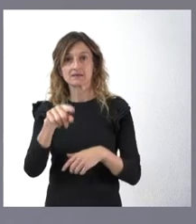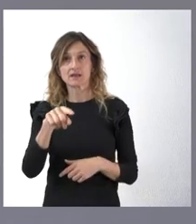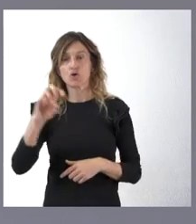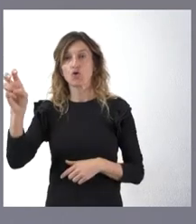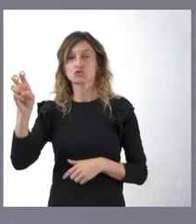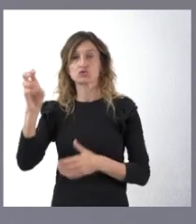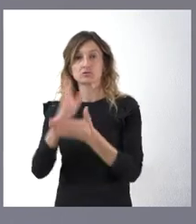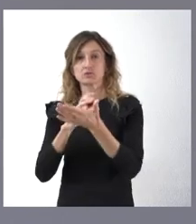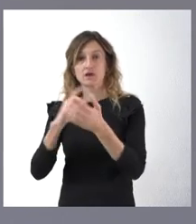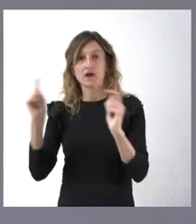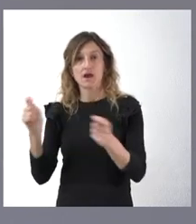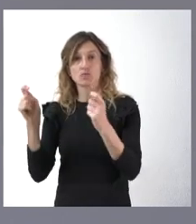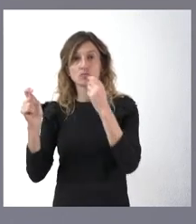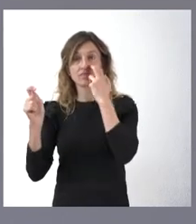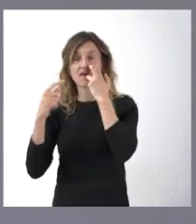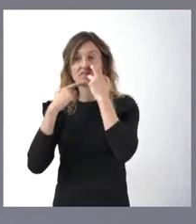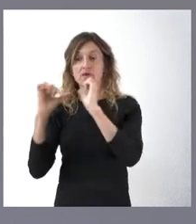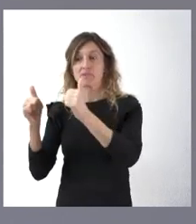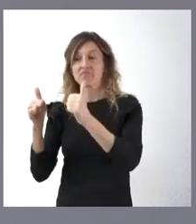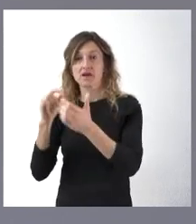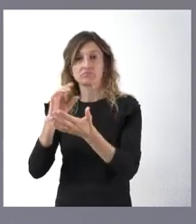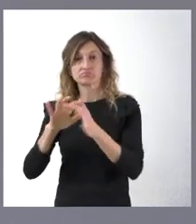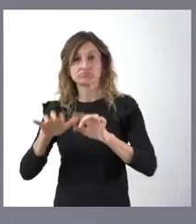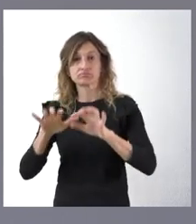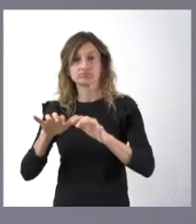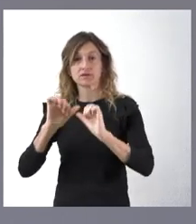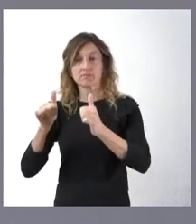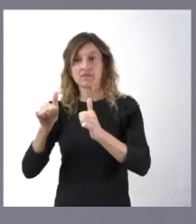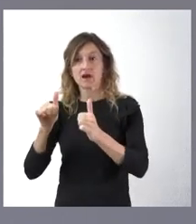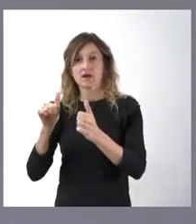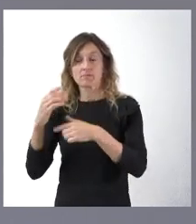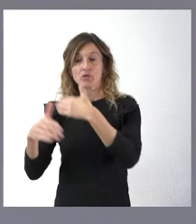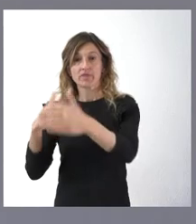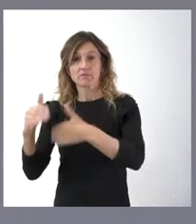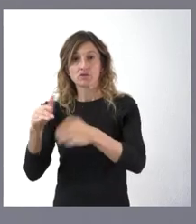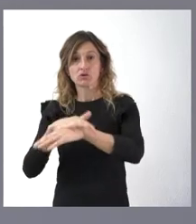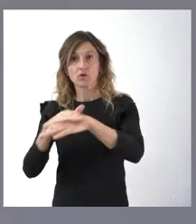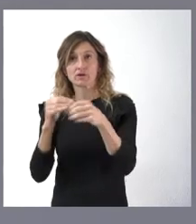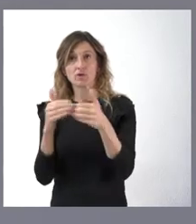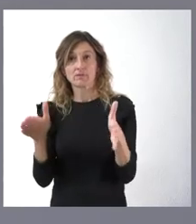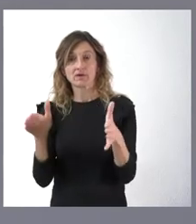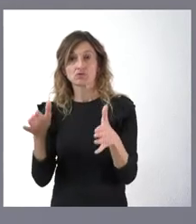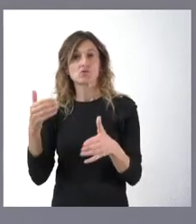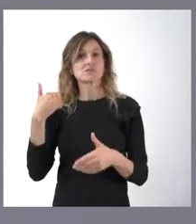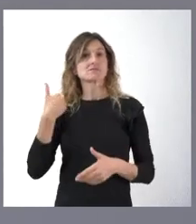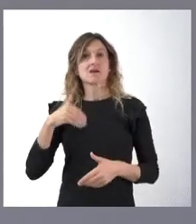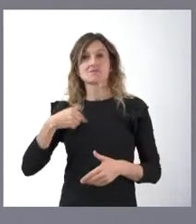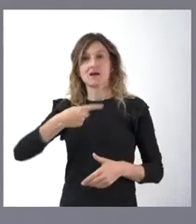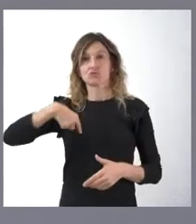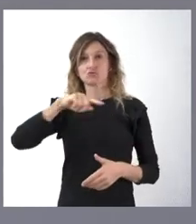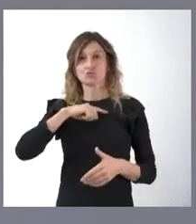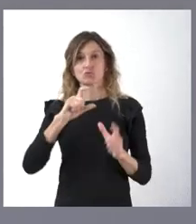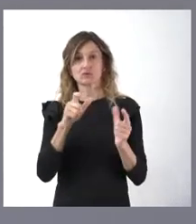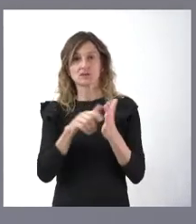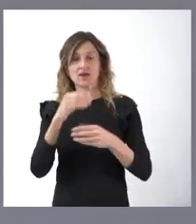otras comunidades autónomas anuncian que van a comenzar a redactar para someterlo en su caso al procedimiento de gobierno abierto Nosotros todo esto ya